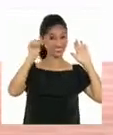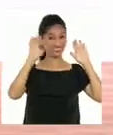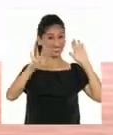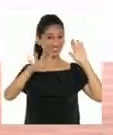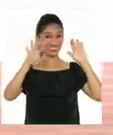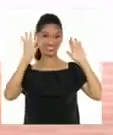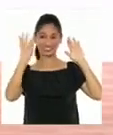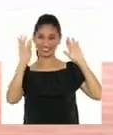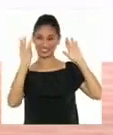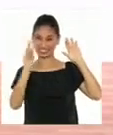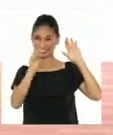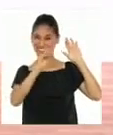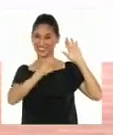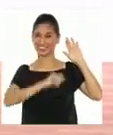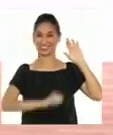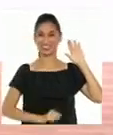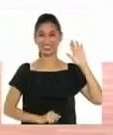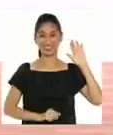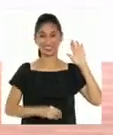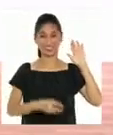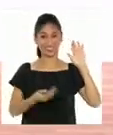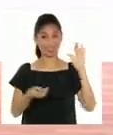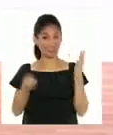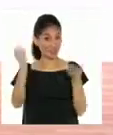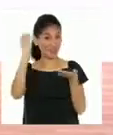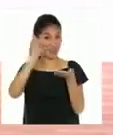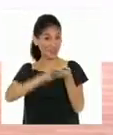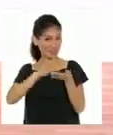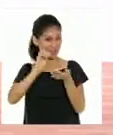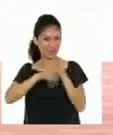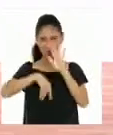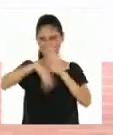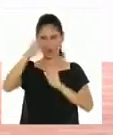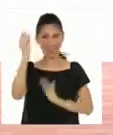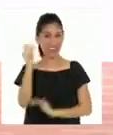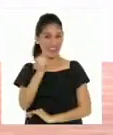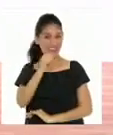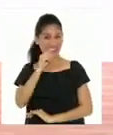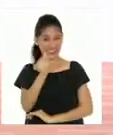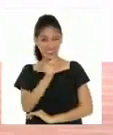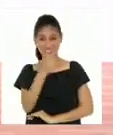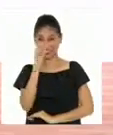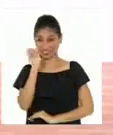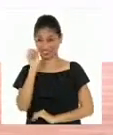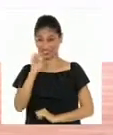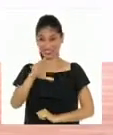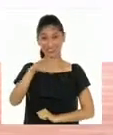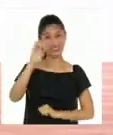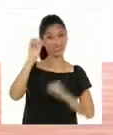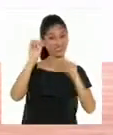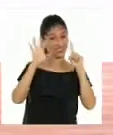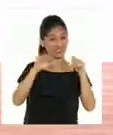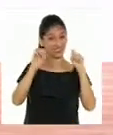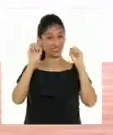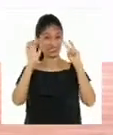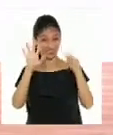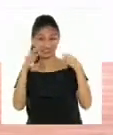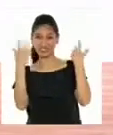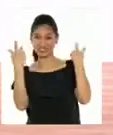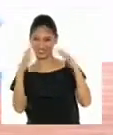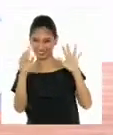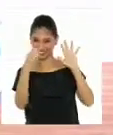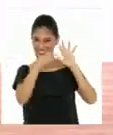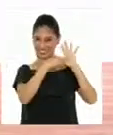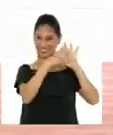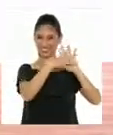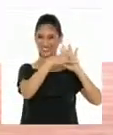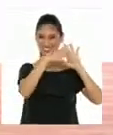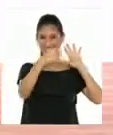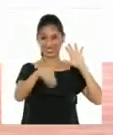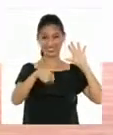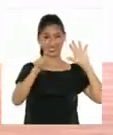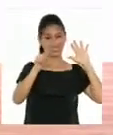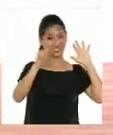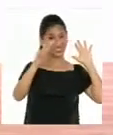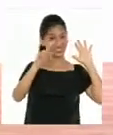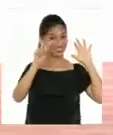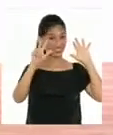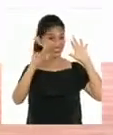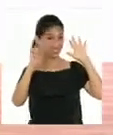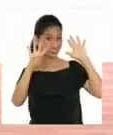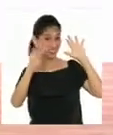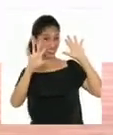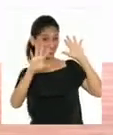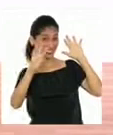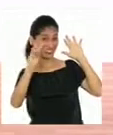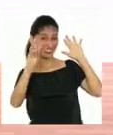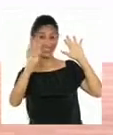4, 5, 6. Intentamos más rápido. 5, 6, 7, va. Y 1, 2, 3,